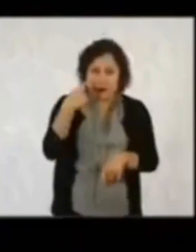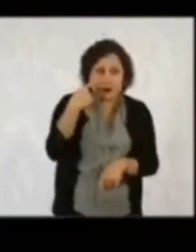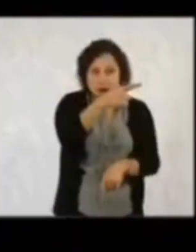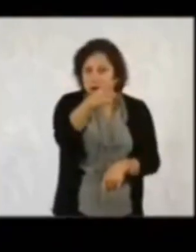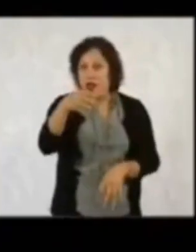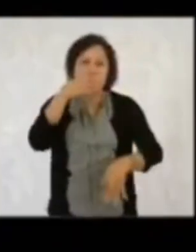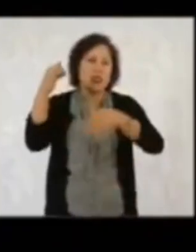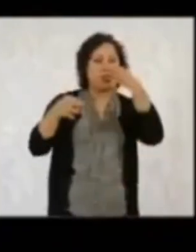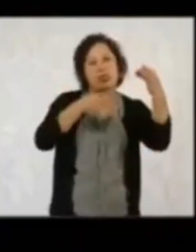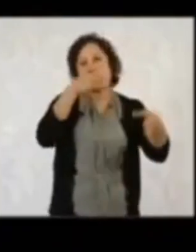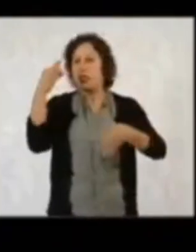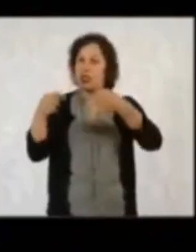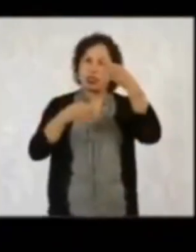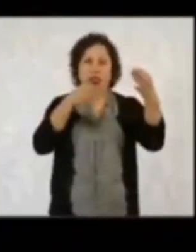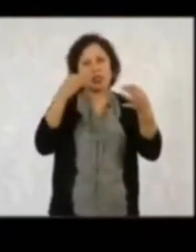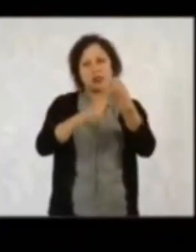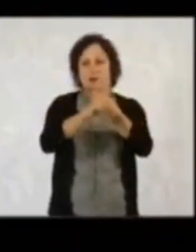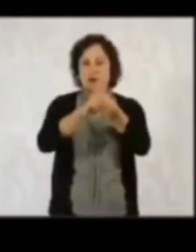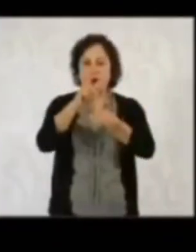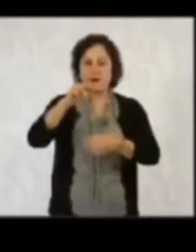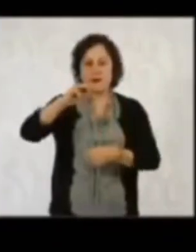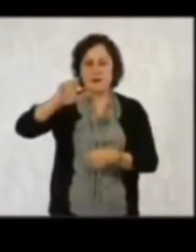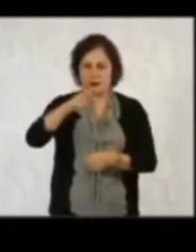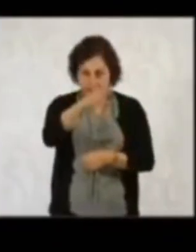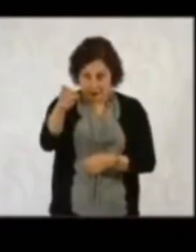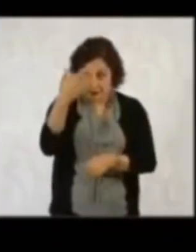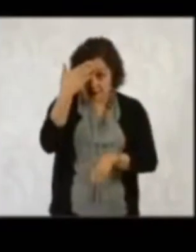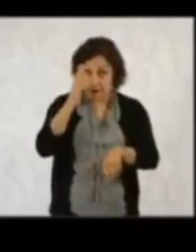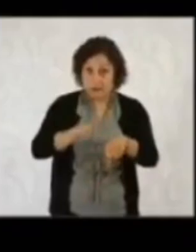pasan hablando de los problemas de Pemex,